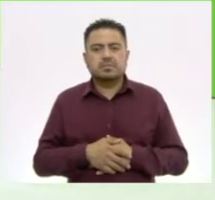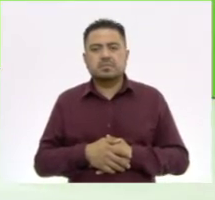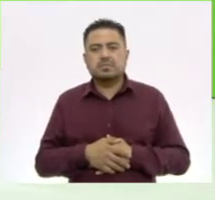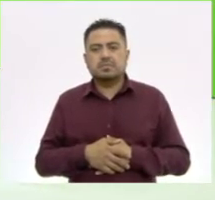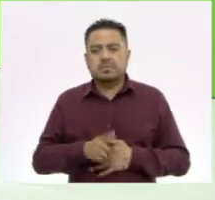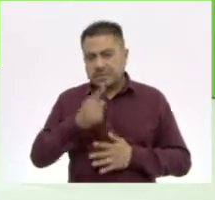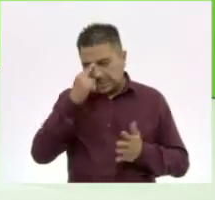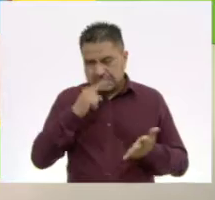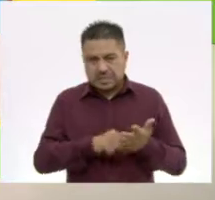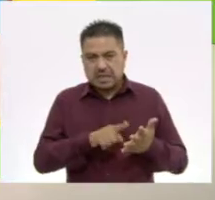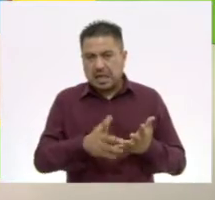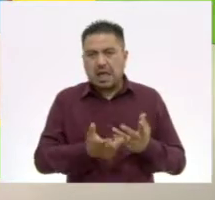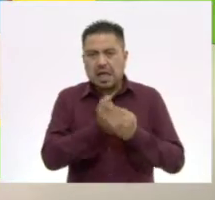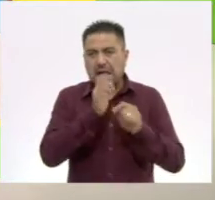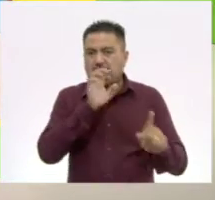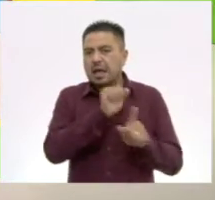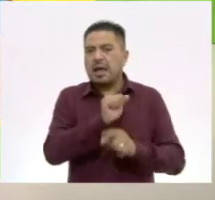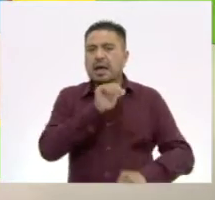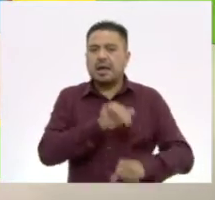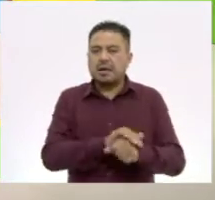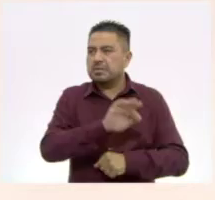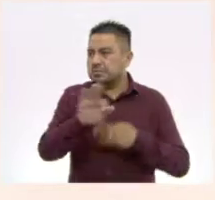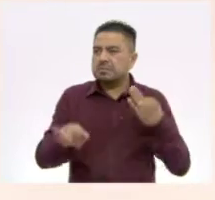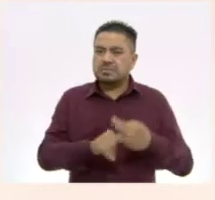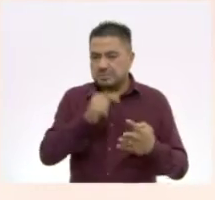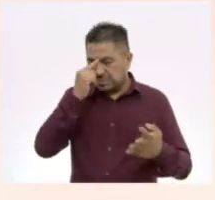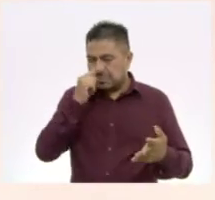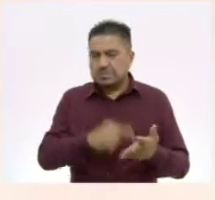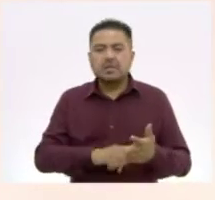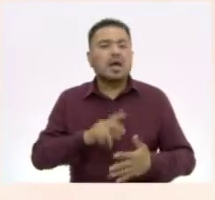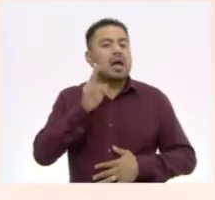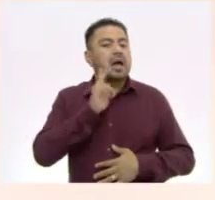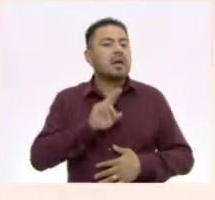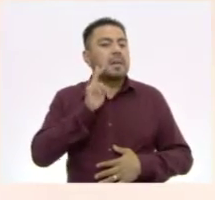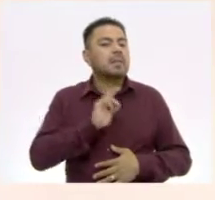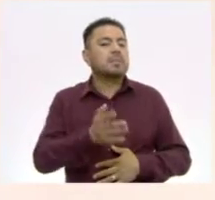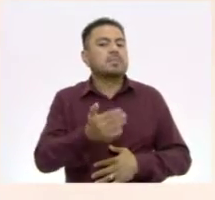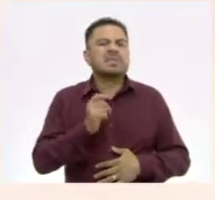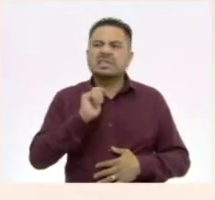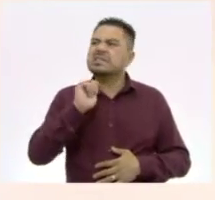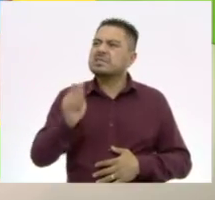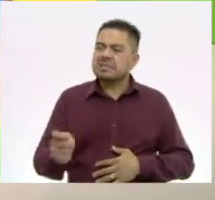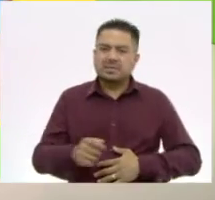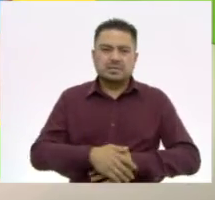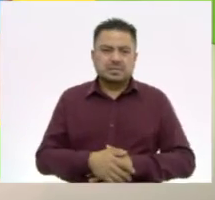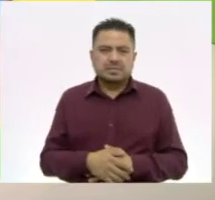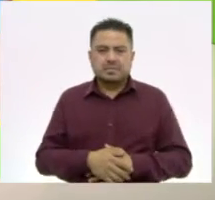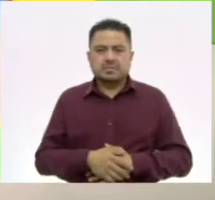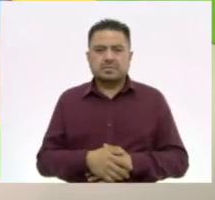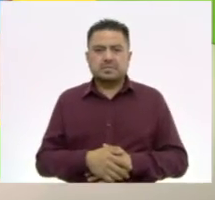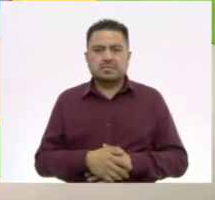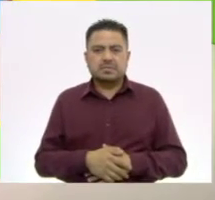y crees que lo habían adivinado nuestras amigas y amigos a ver qué creen qué es